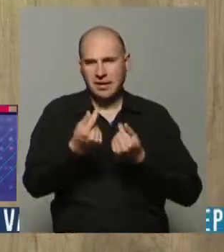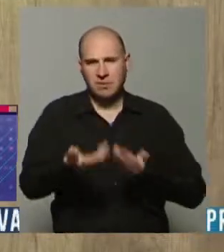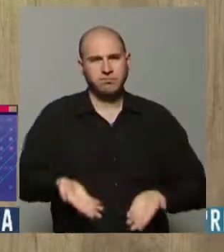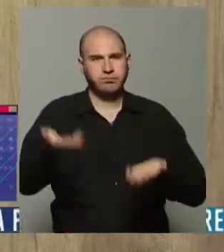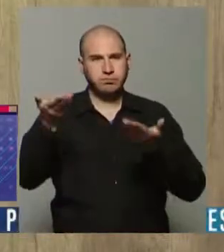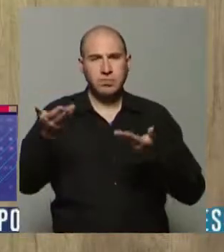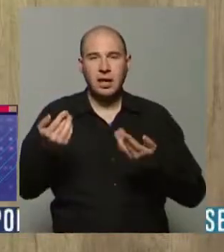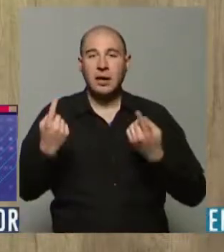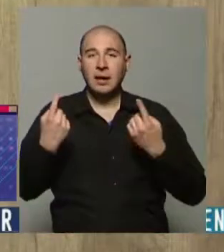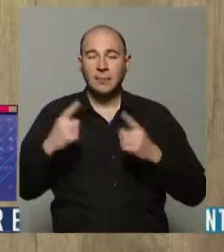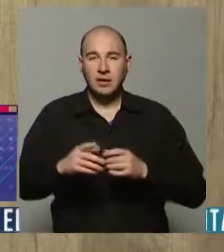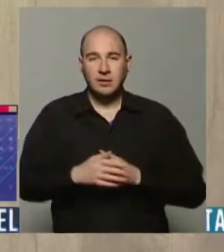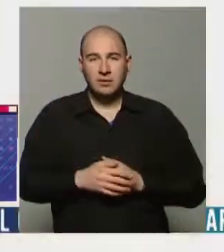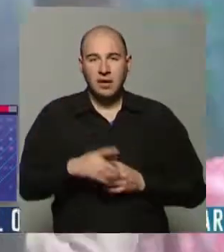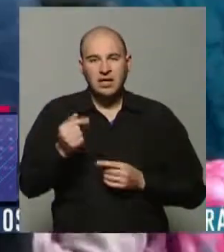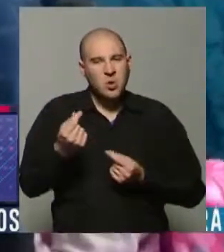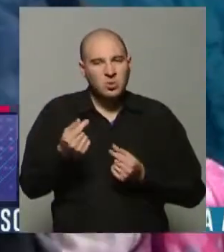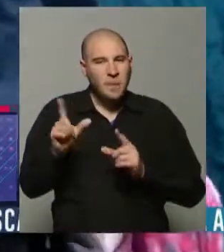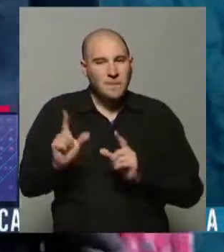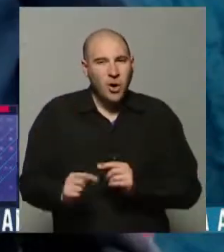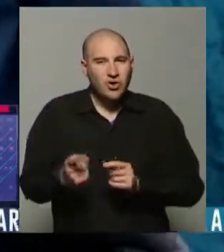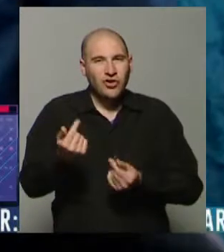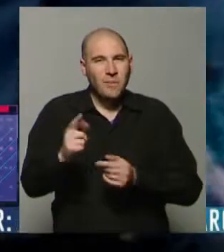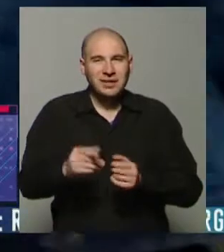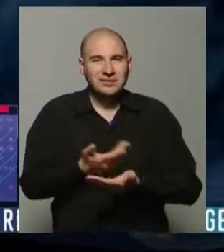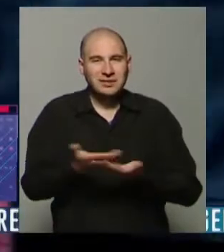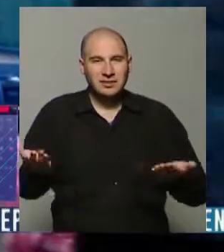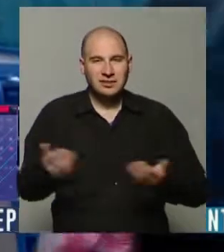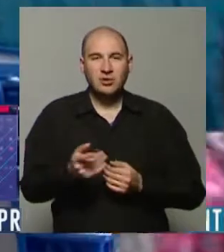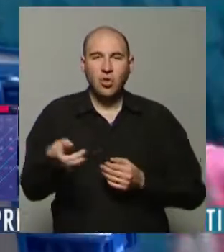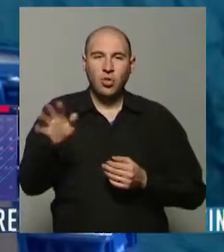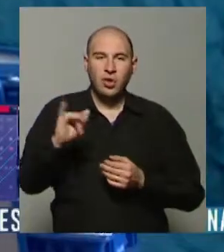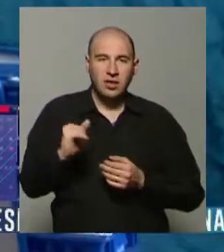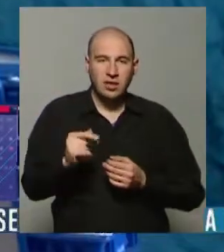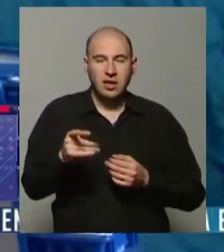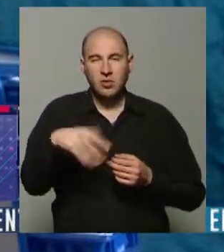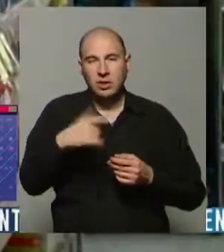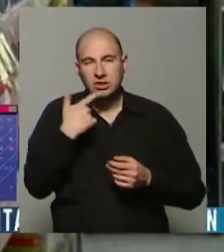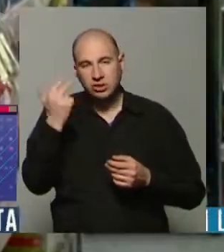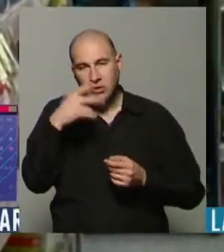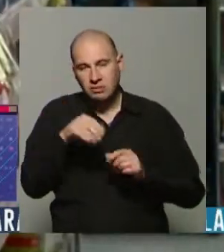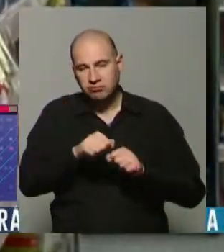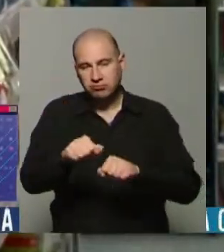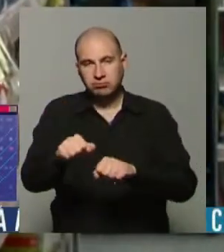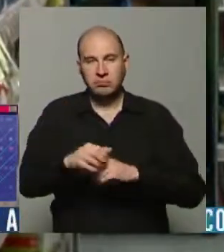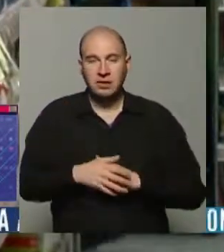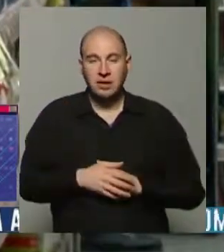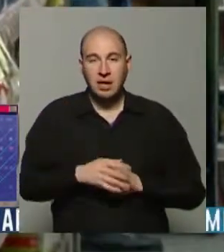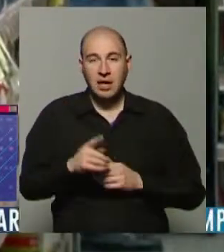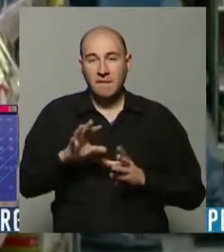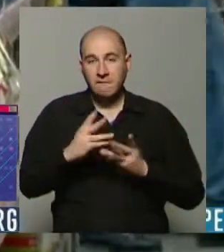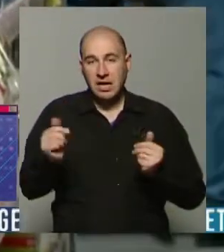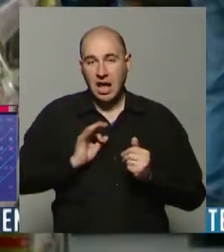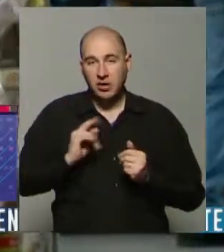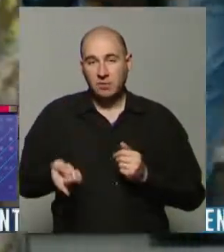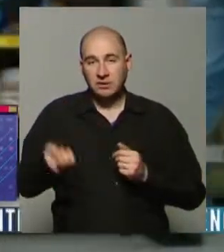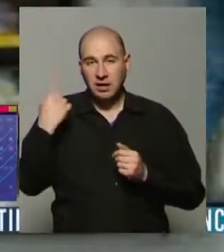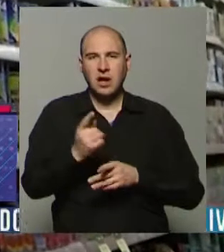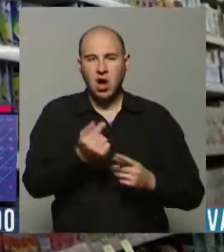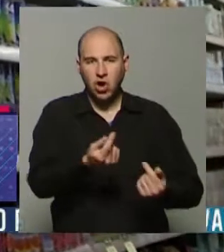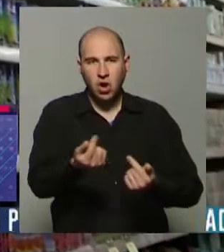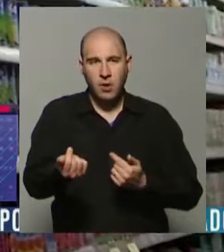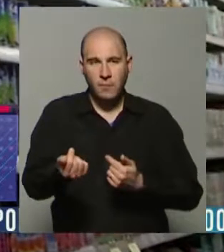nuestra economía. Siempre la tarjeta de crédito se deja para los bienes durables o se deja para compras que se puedan